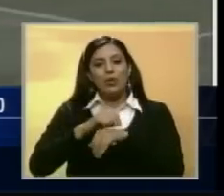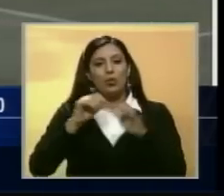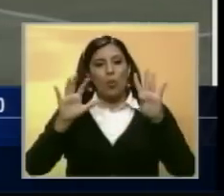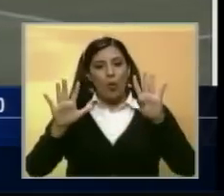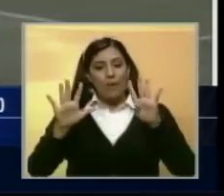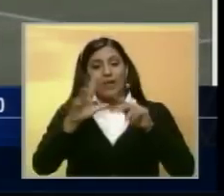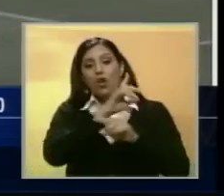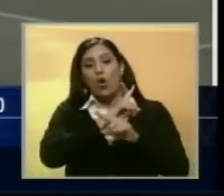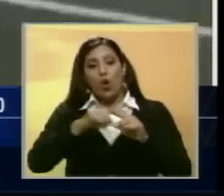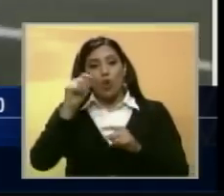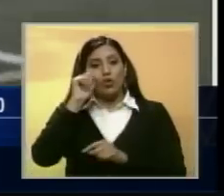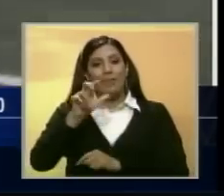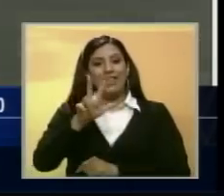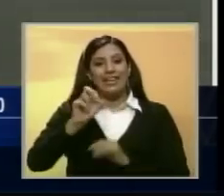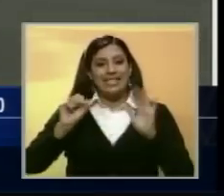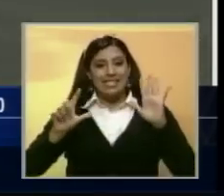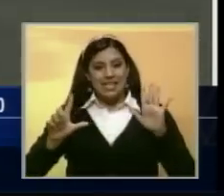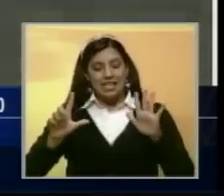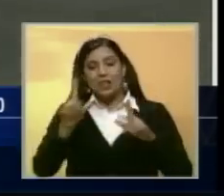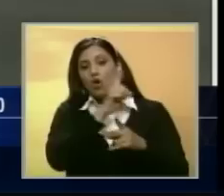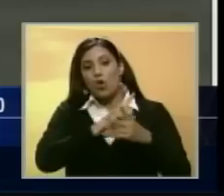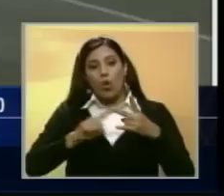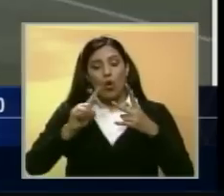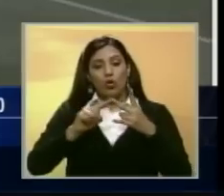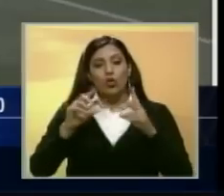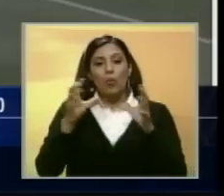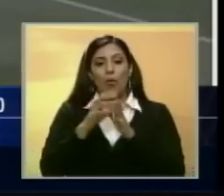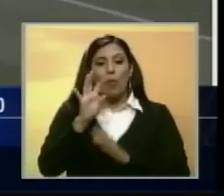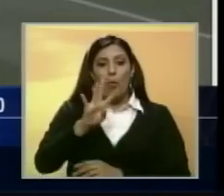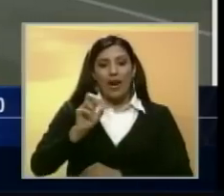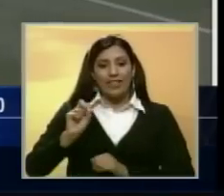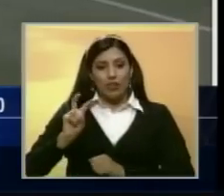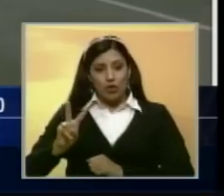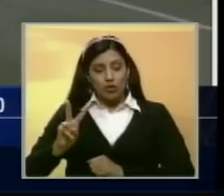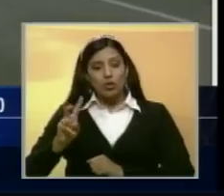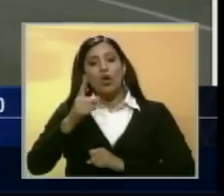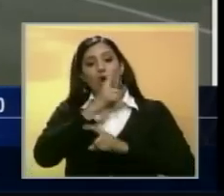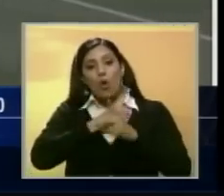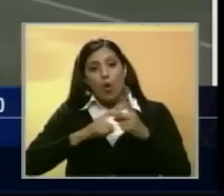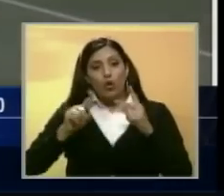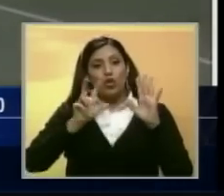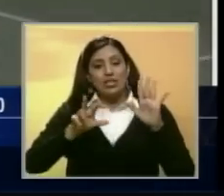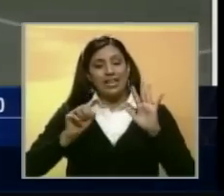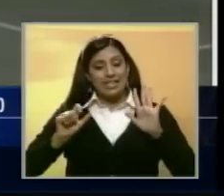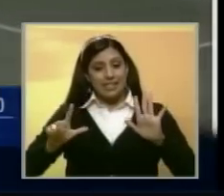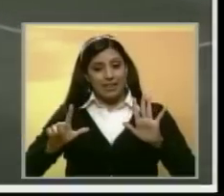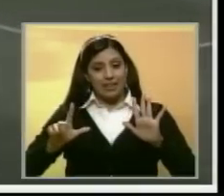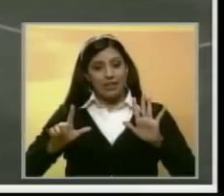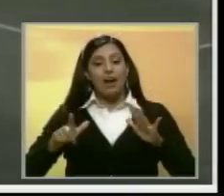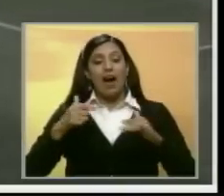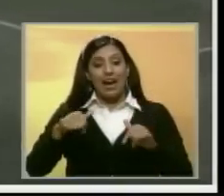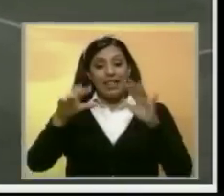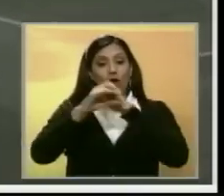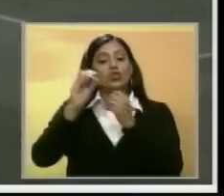9, Jermaine Jones a los 37, Bobby Wood en la fracción 42 y Graham Suzy al 87. Esta noche Brasil se mide a Haití